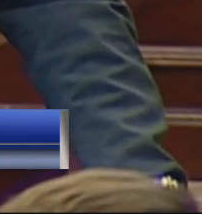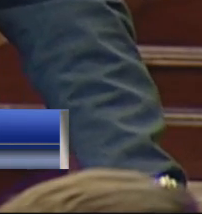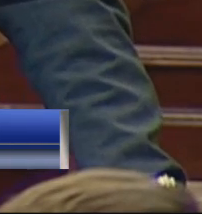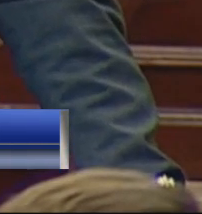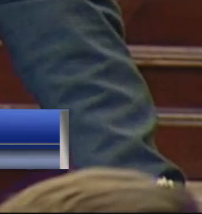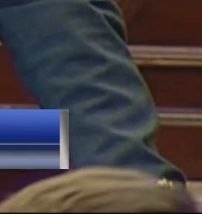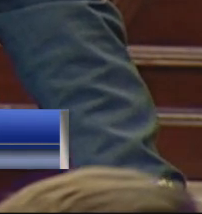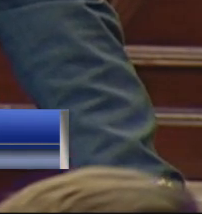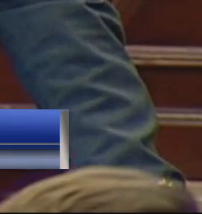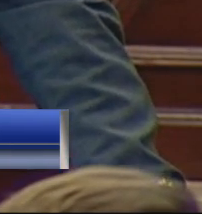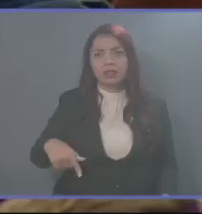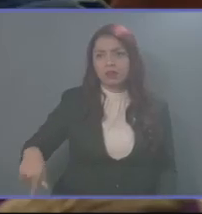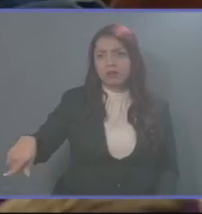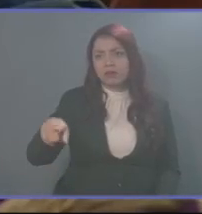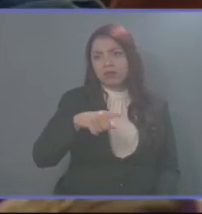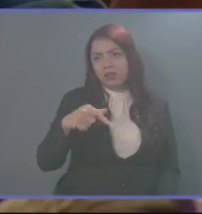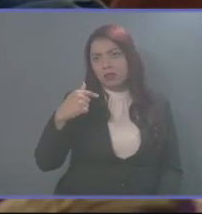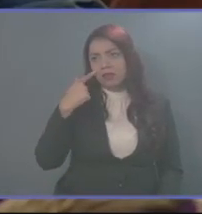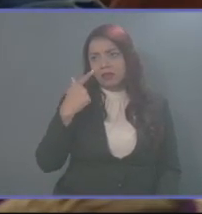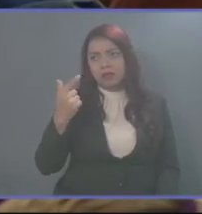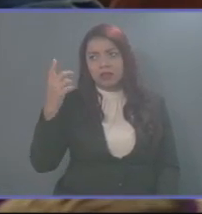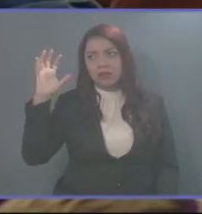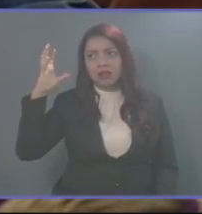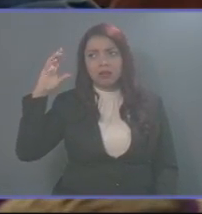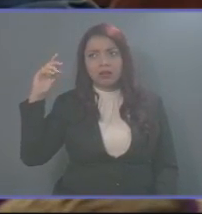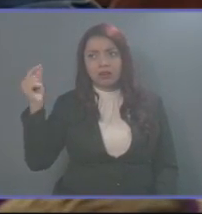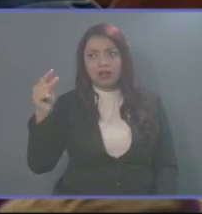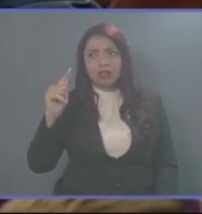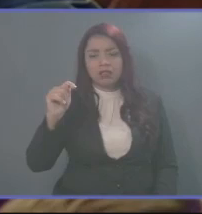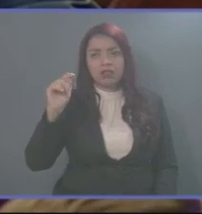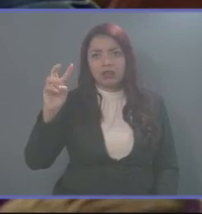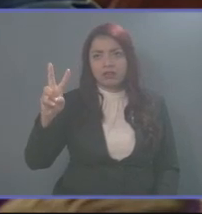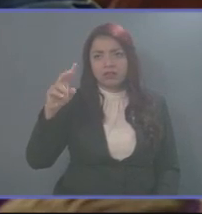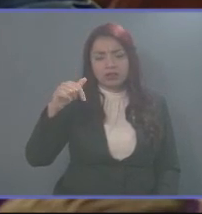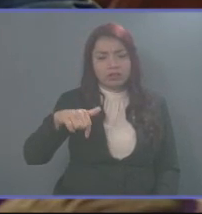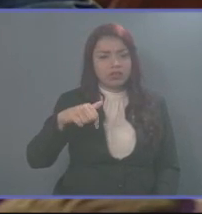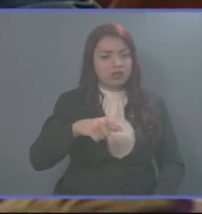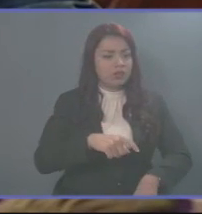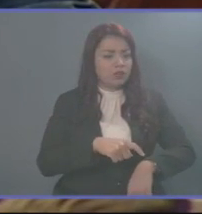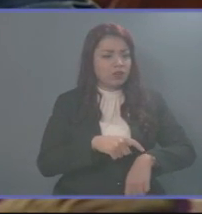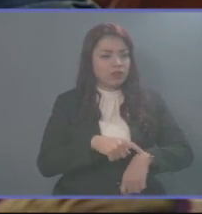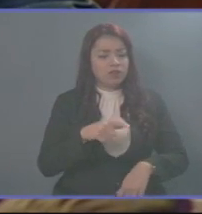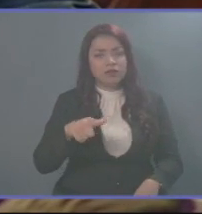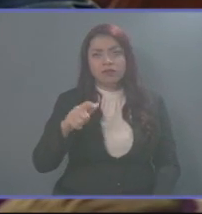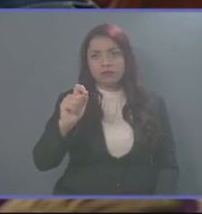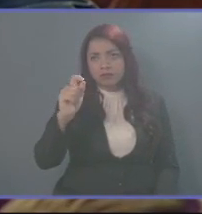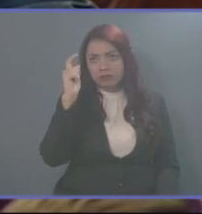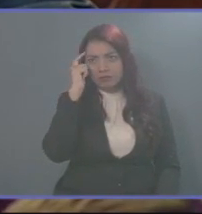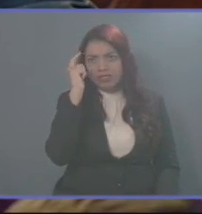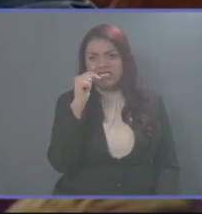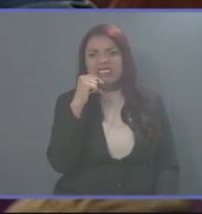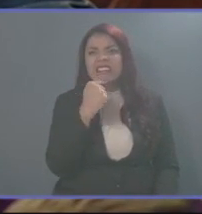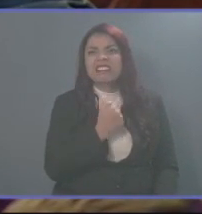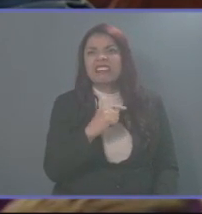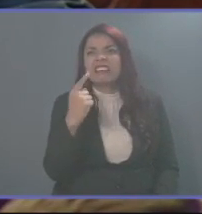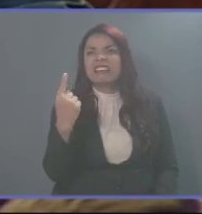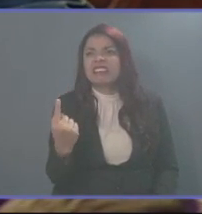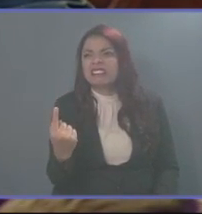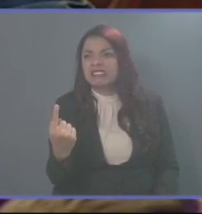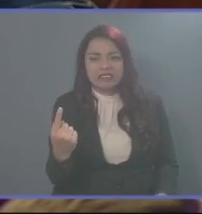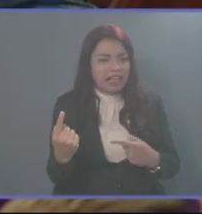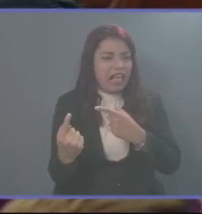Seguramente muchos que están al otro lado del radio o del televisor sintonizándonos a esta hora se preguntan, ¿quién es? ¿Qué ha